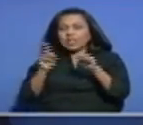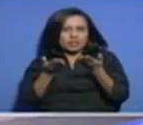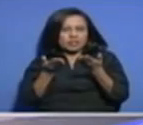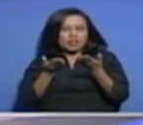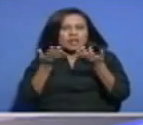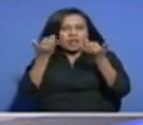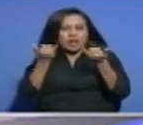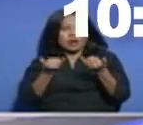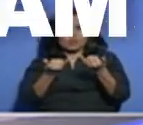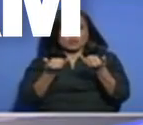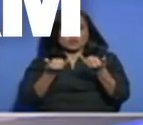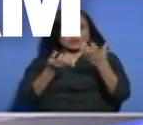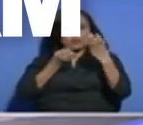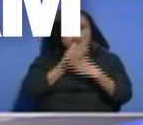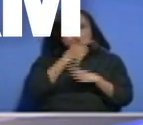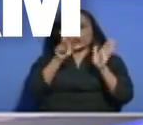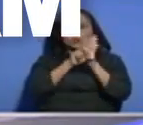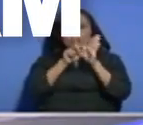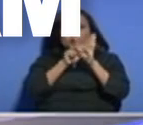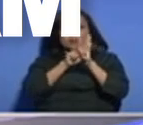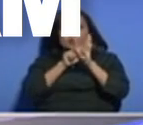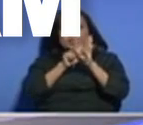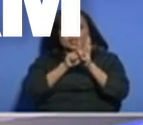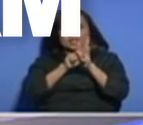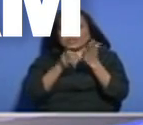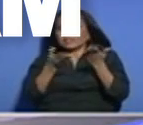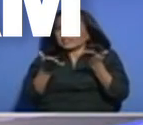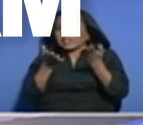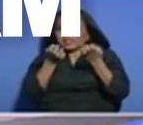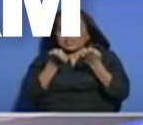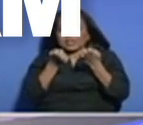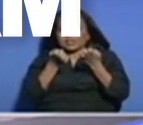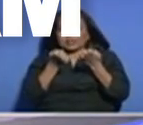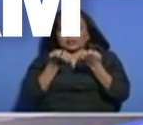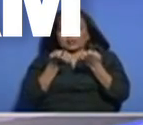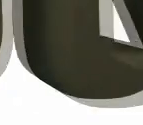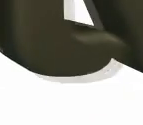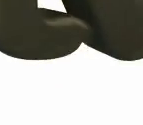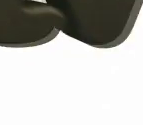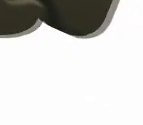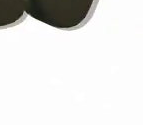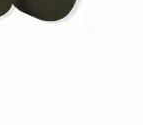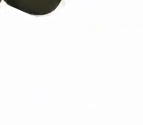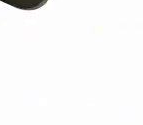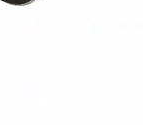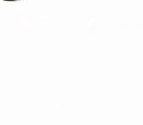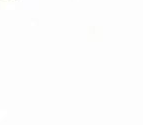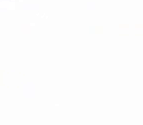entregado. Este domingo 1 de octubre, a las 10 de la mañana, por Ser TV.